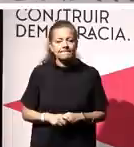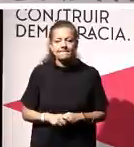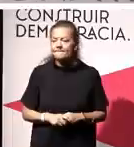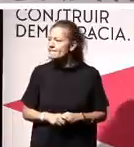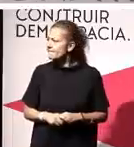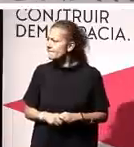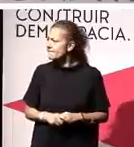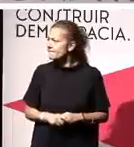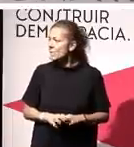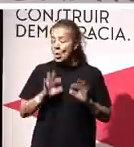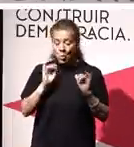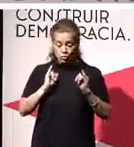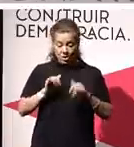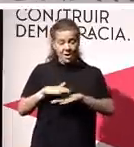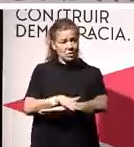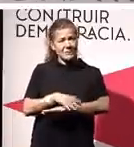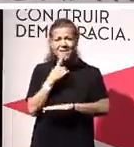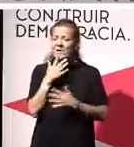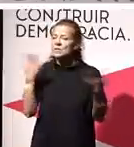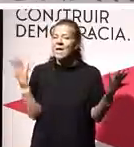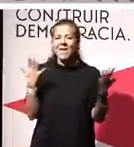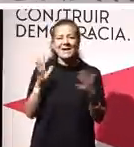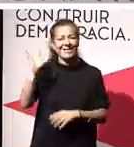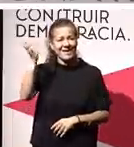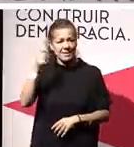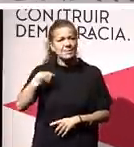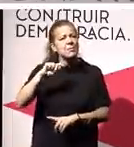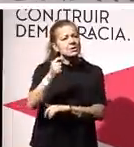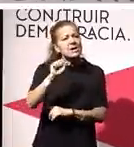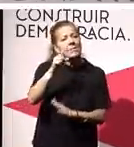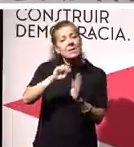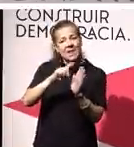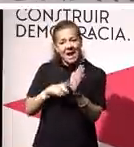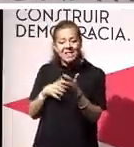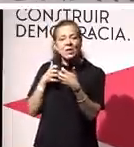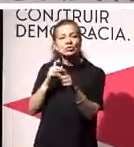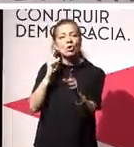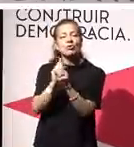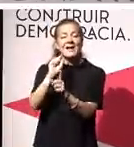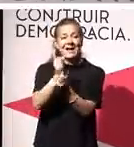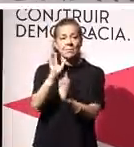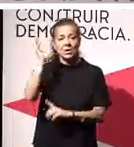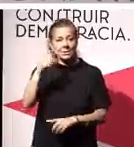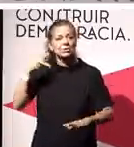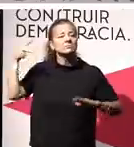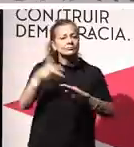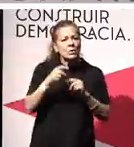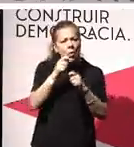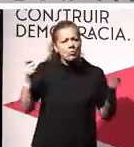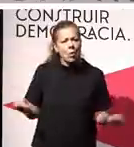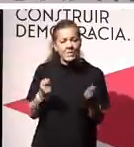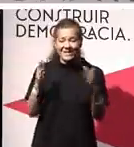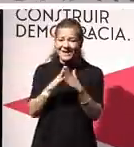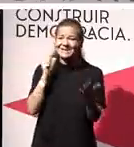Nada más llegar al Gobierno, declaramos la emergencia climática. Hemos conseguido la primera ley de lucha contra el cambio climático. Hemos restringido la publicidad de las